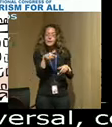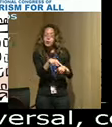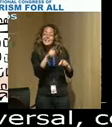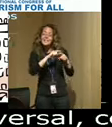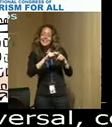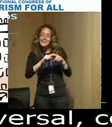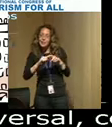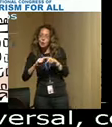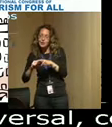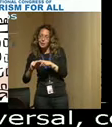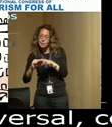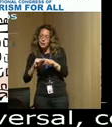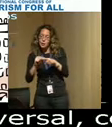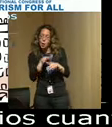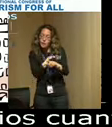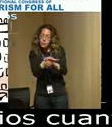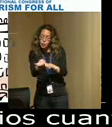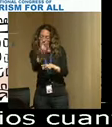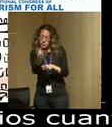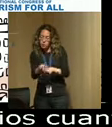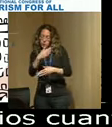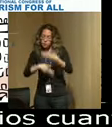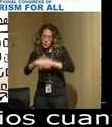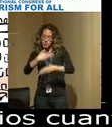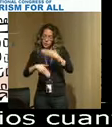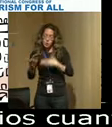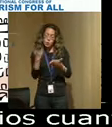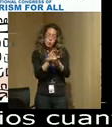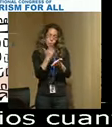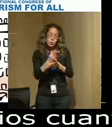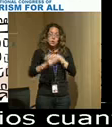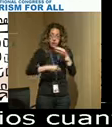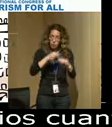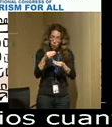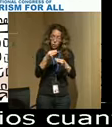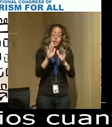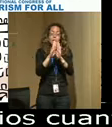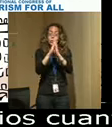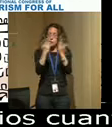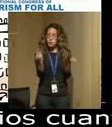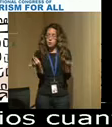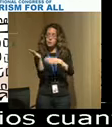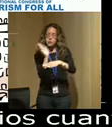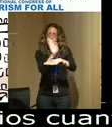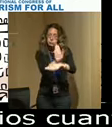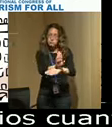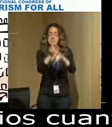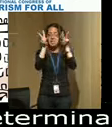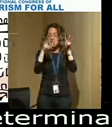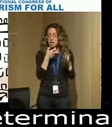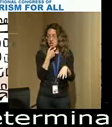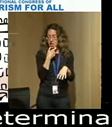la determinación o no de una persona con discapacidad. Ese estudio se realizó, se publicó en una revista, en Annals of Tourism Research,